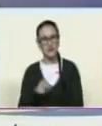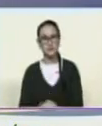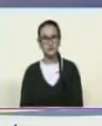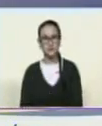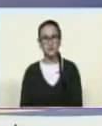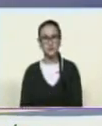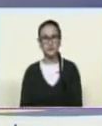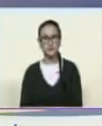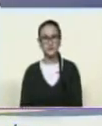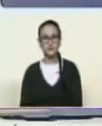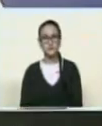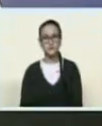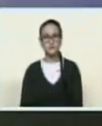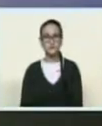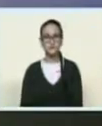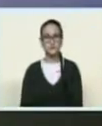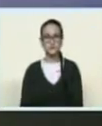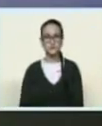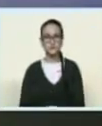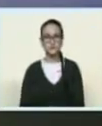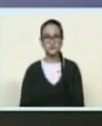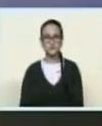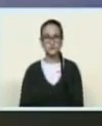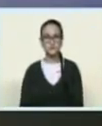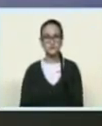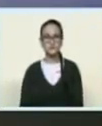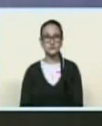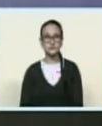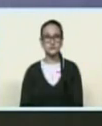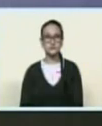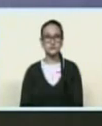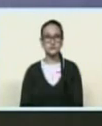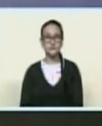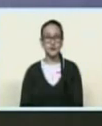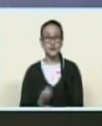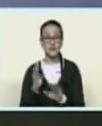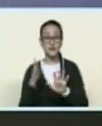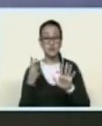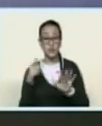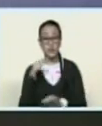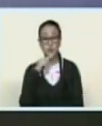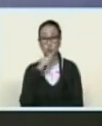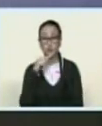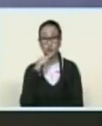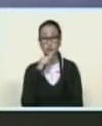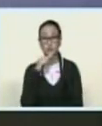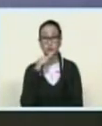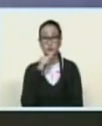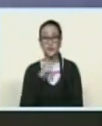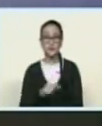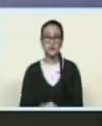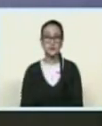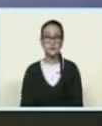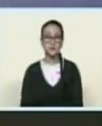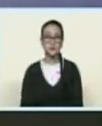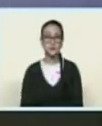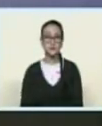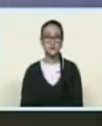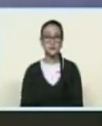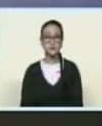le dije Héctor, es 19 de octubre,